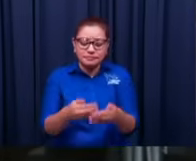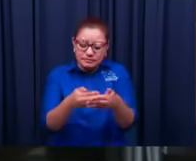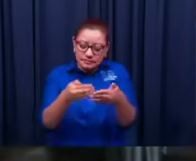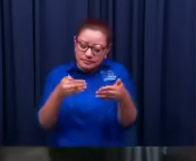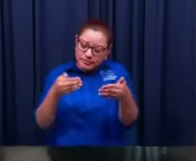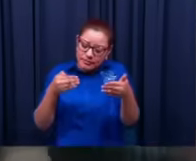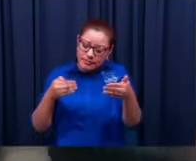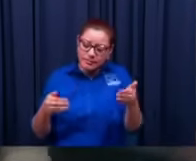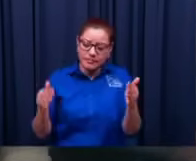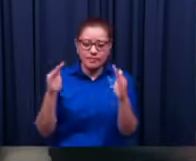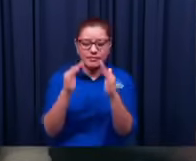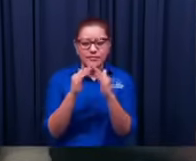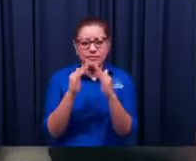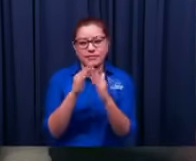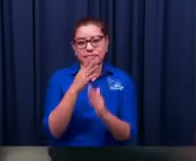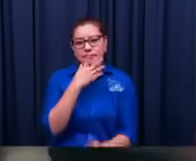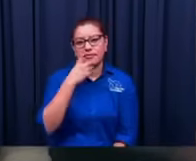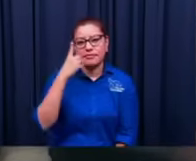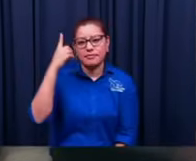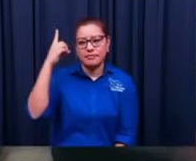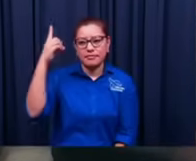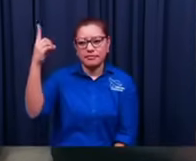Aparta tu casa para Dios.